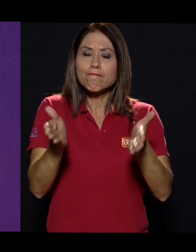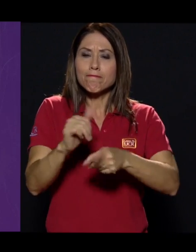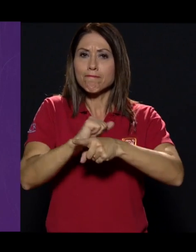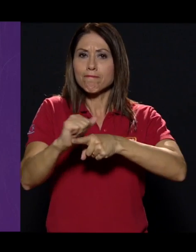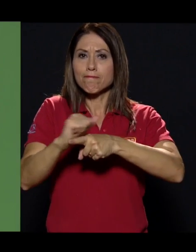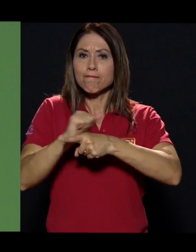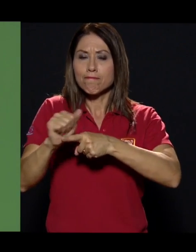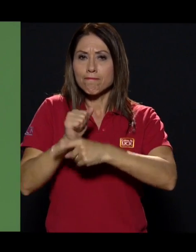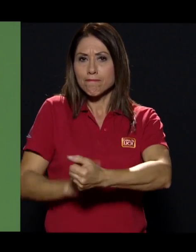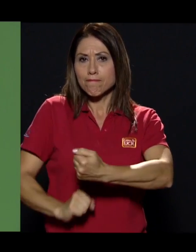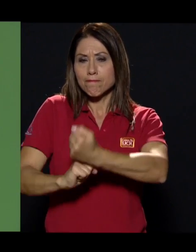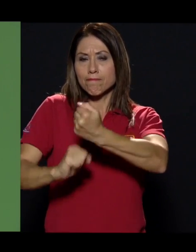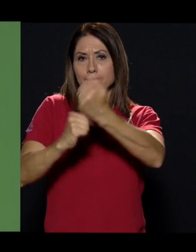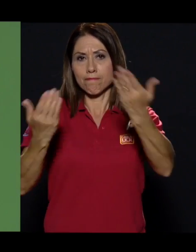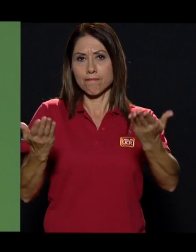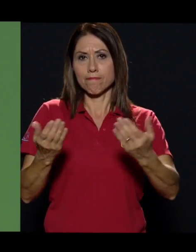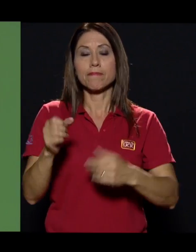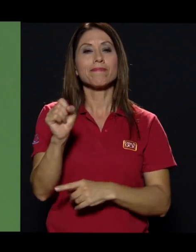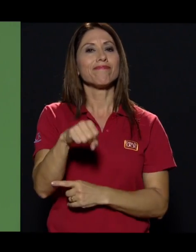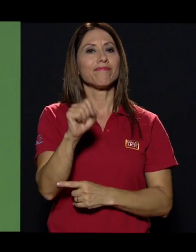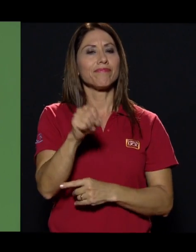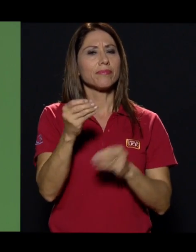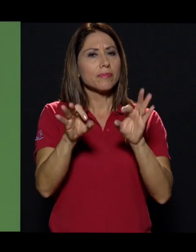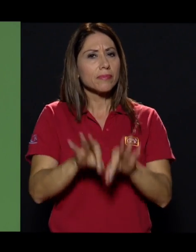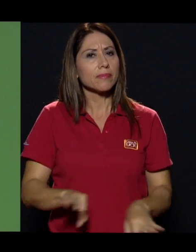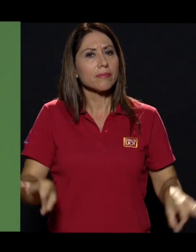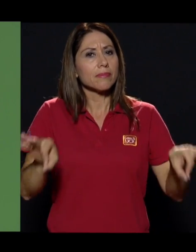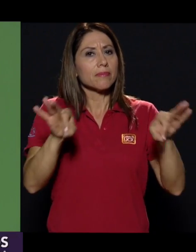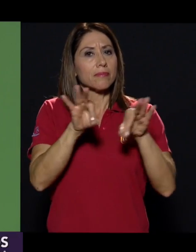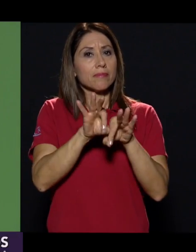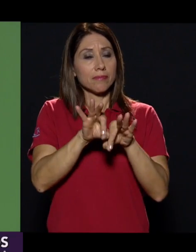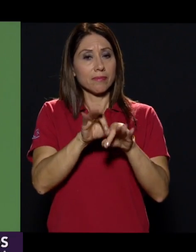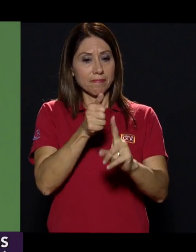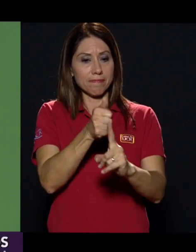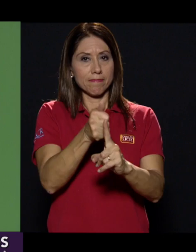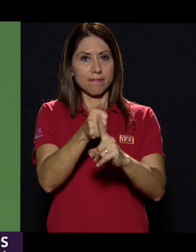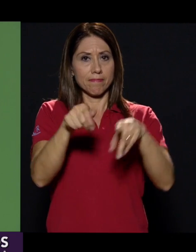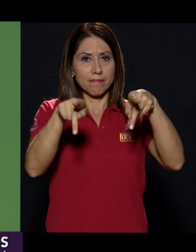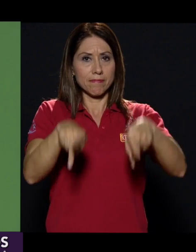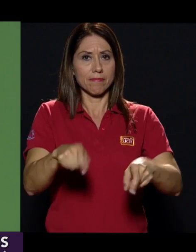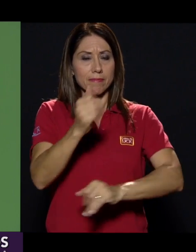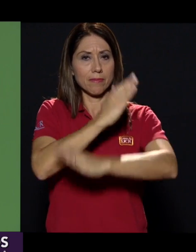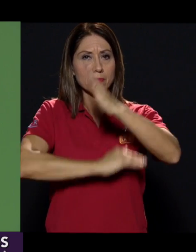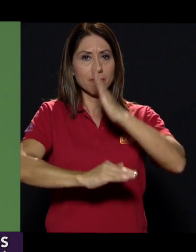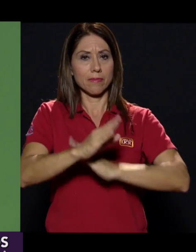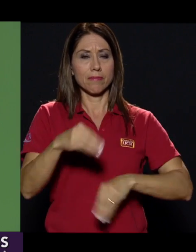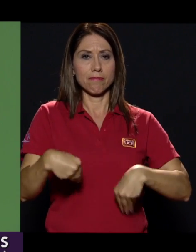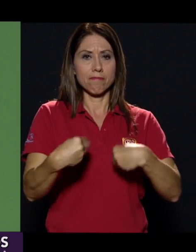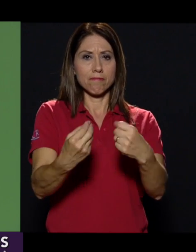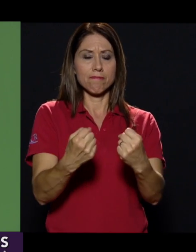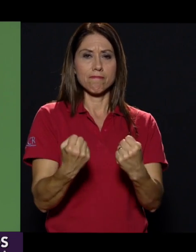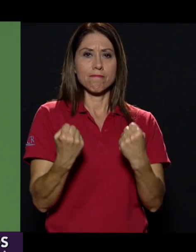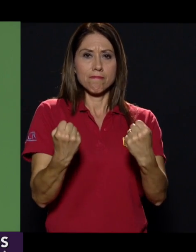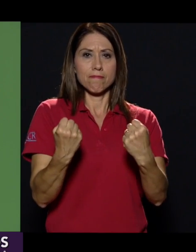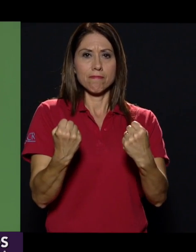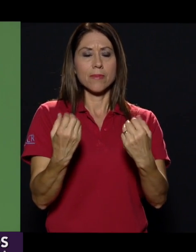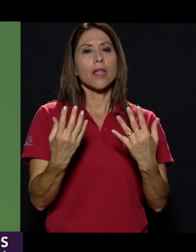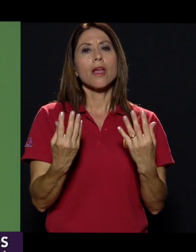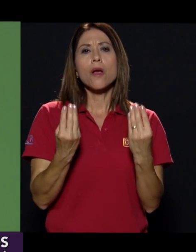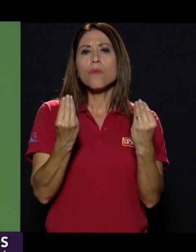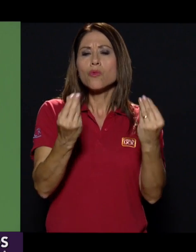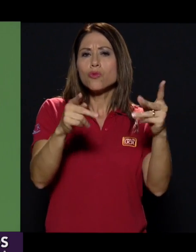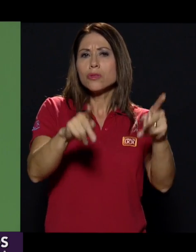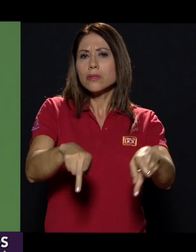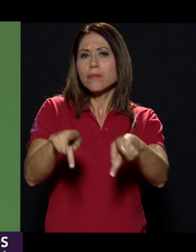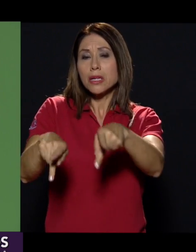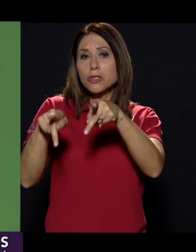de esta manera. Bueno, es súper importante, ¿verdad?, primero que empoderemos a las personas con discapacidad, ¿verdad? Muchas, o